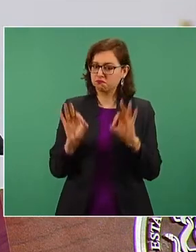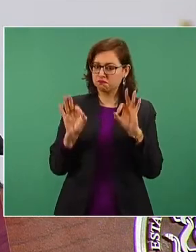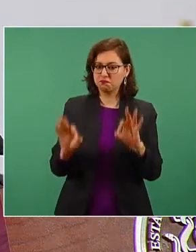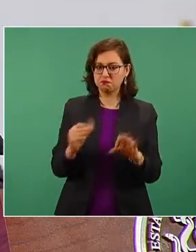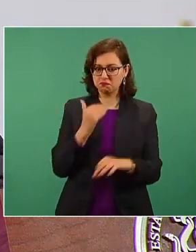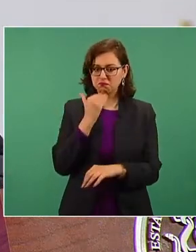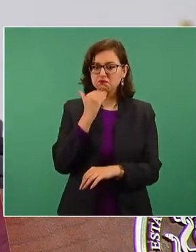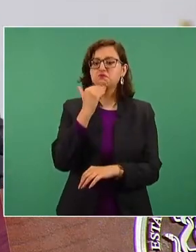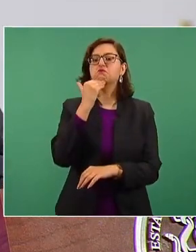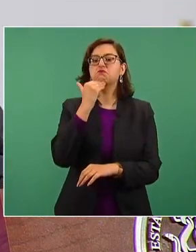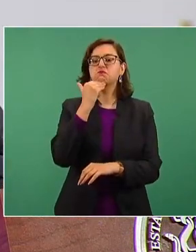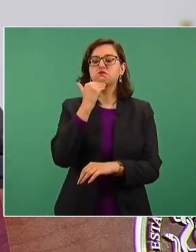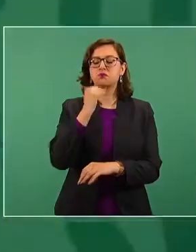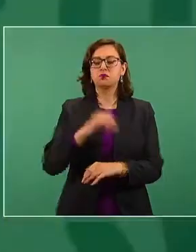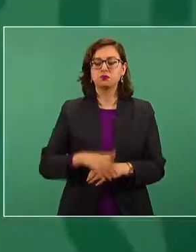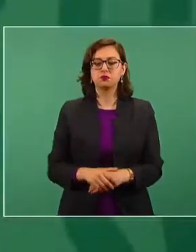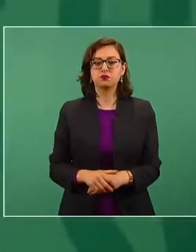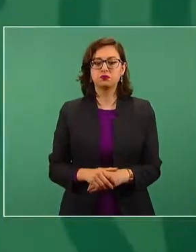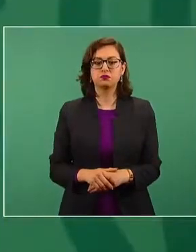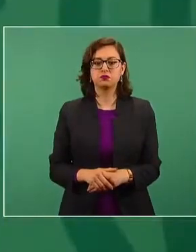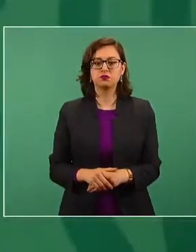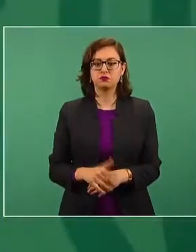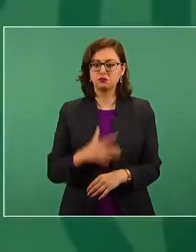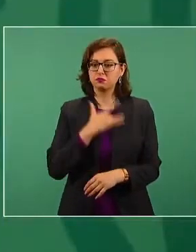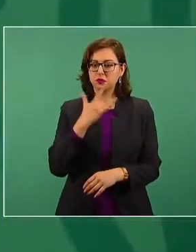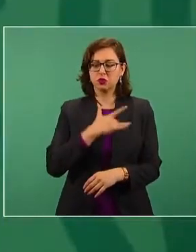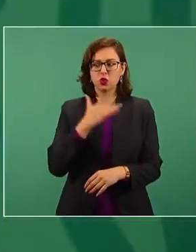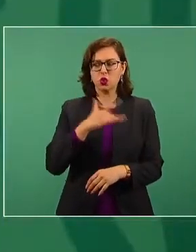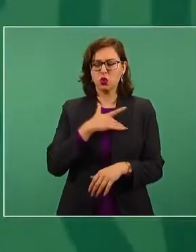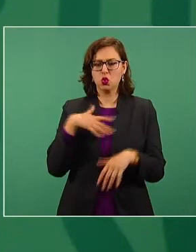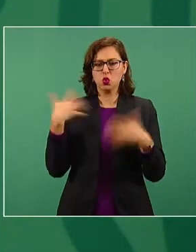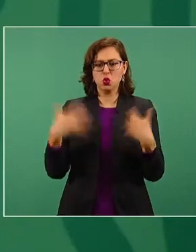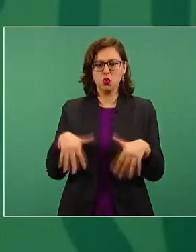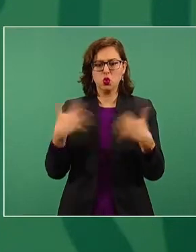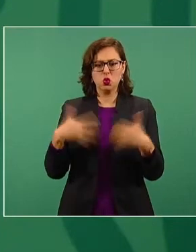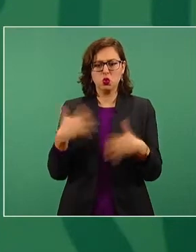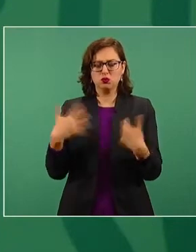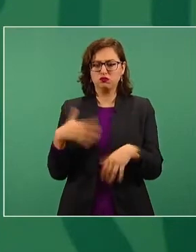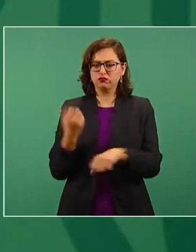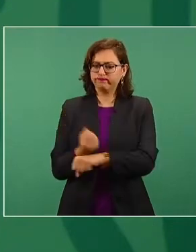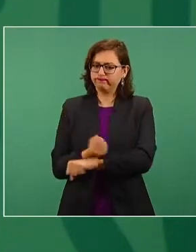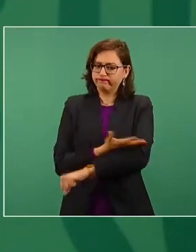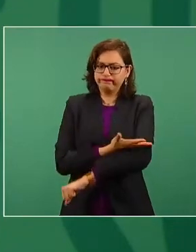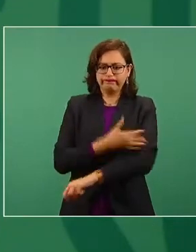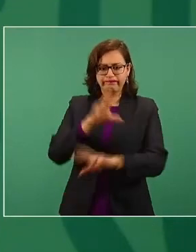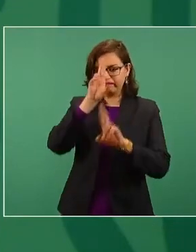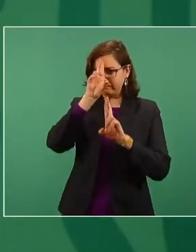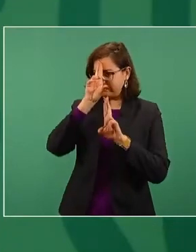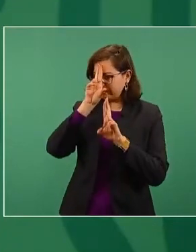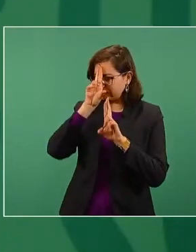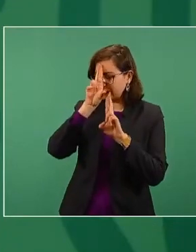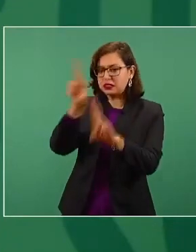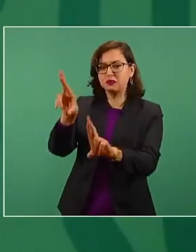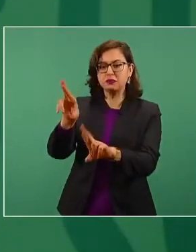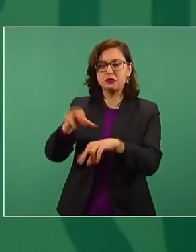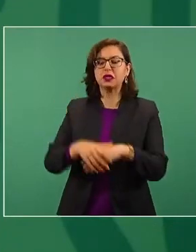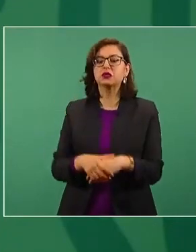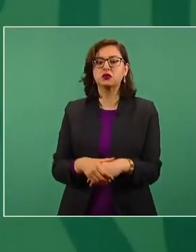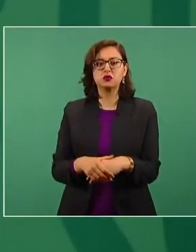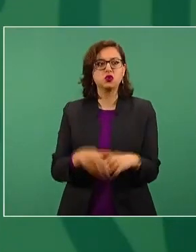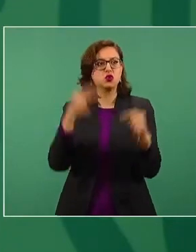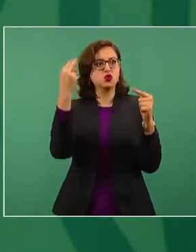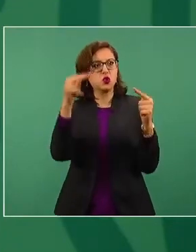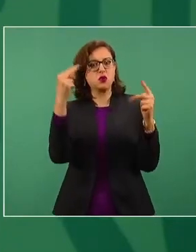digno, que merece mucho respeto el poner los nombres de